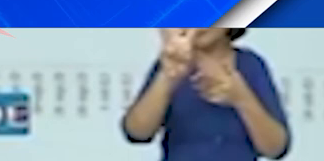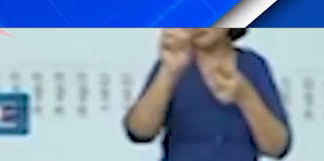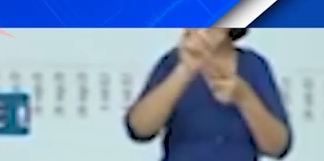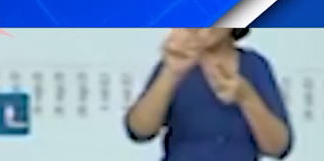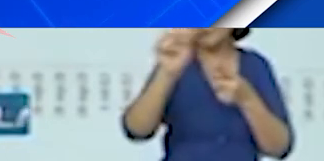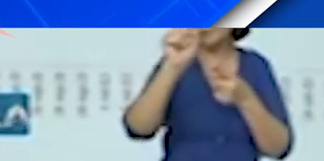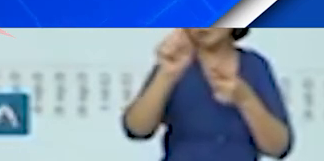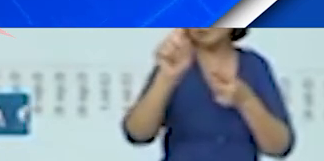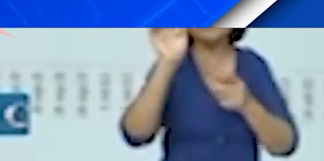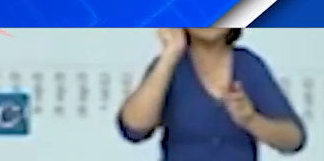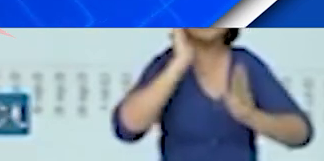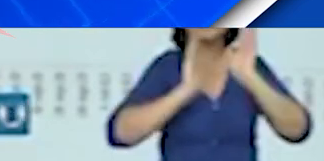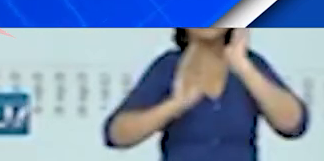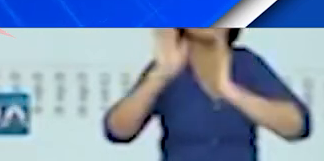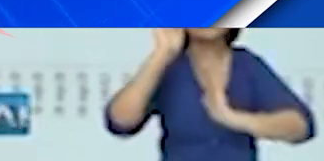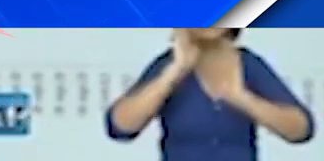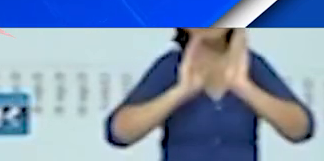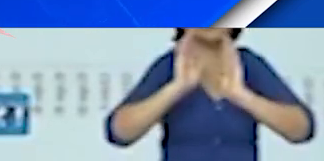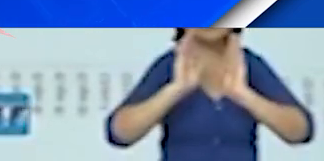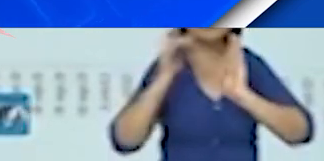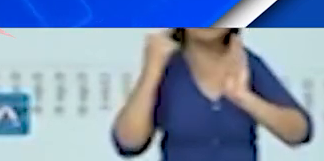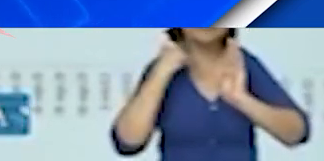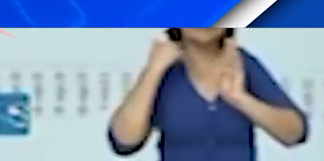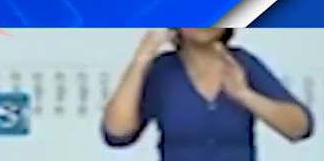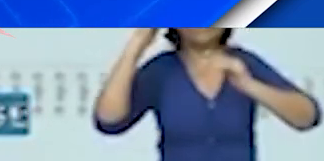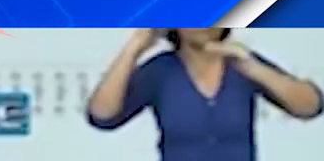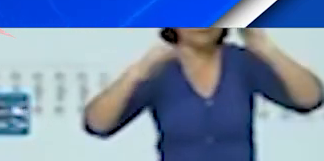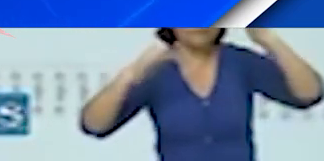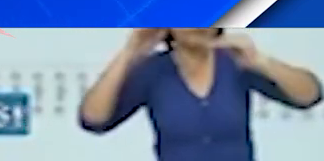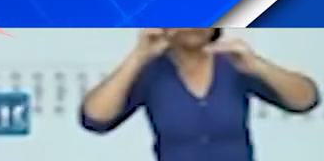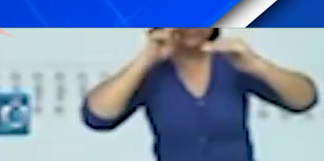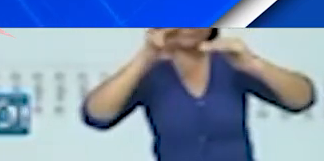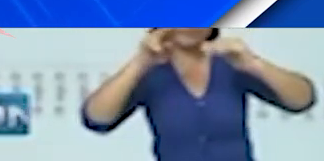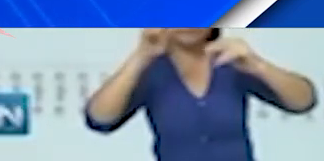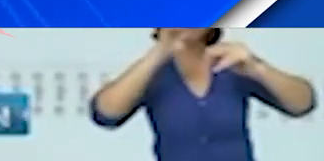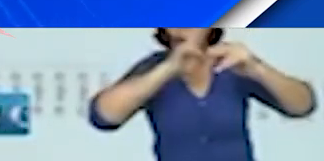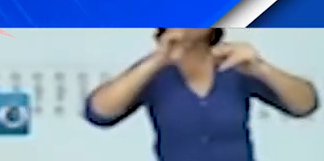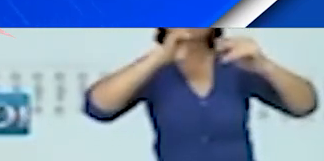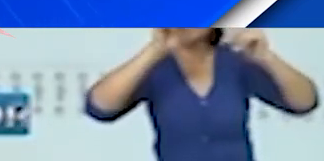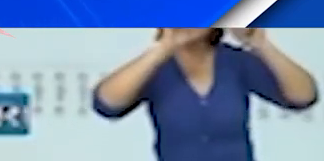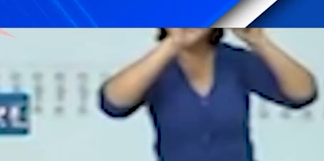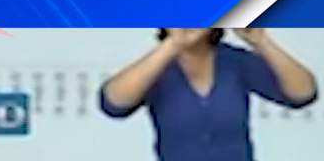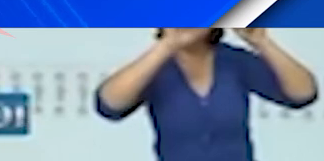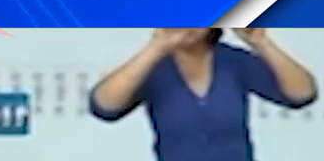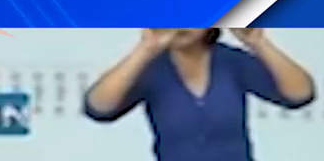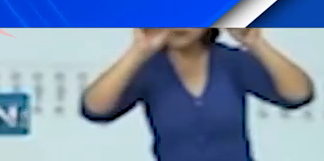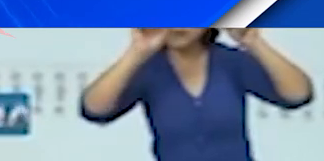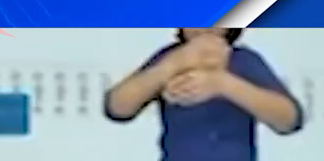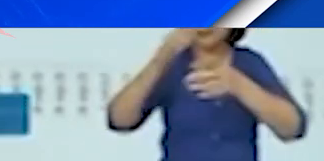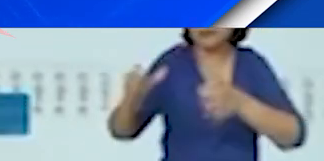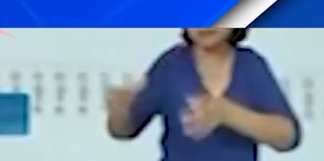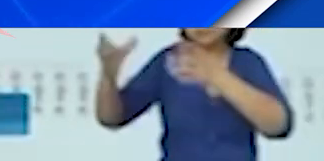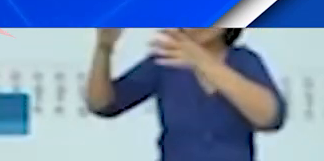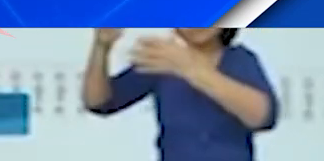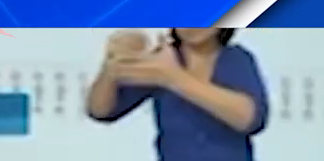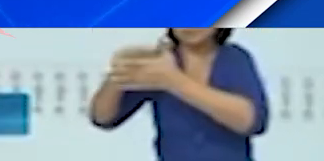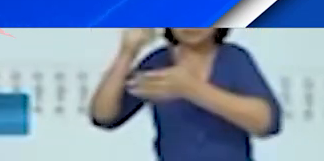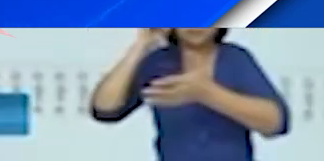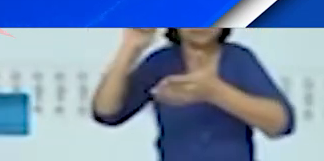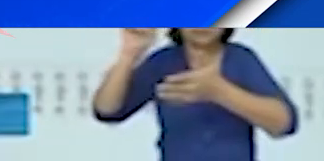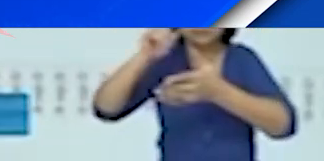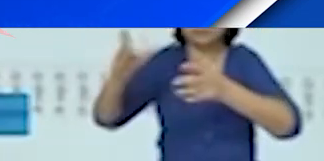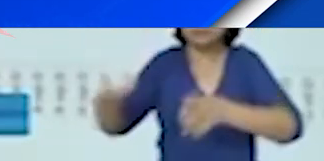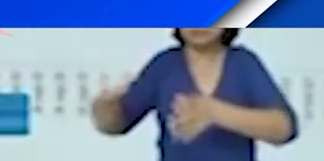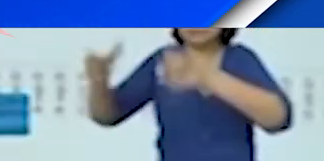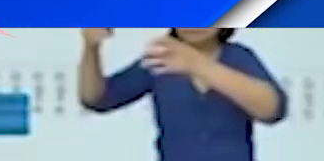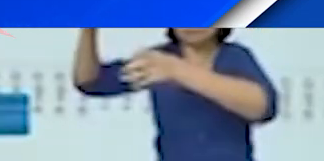3 meses, a partir del 1 de agosto. El precio se ha estabilizado un poco. Si ustedes miran la línea roja, el precio del crudo se mira bastante estable. No se imagina que aunque